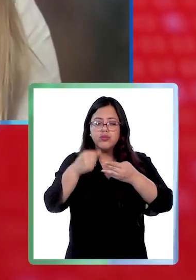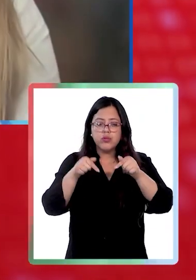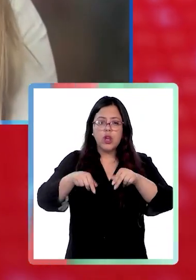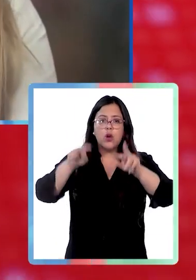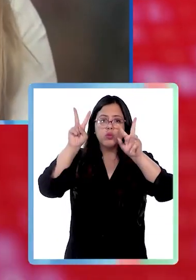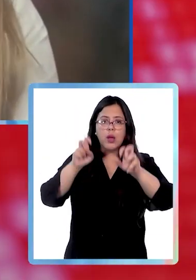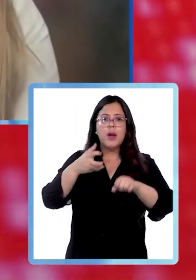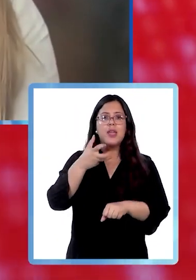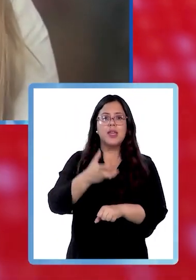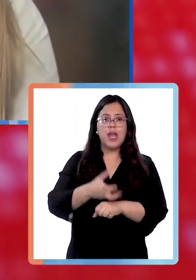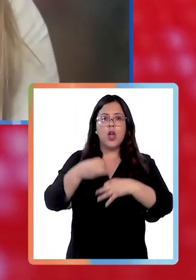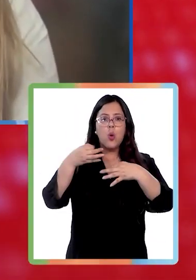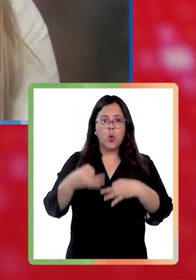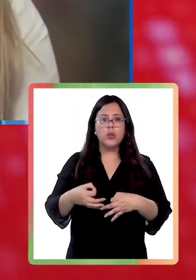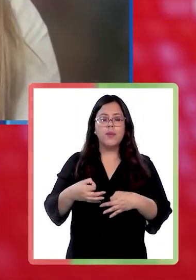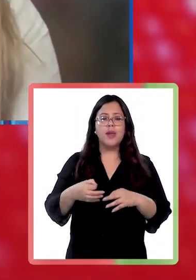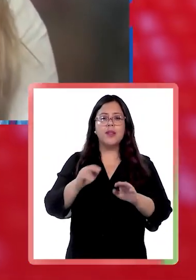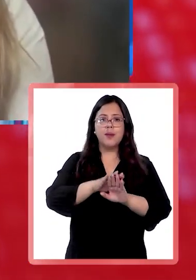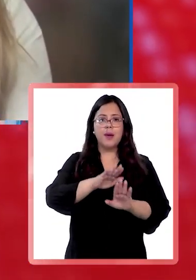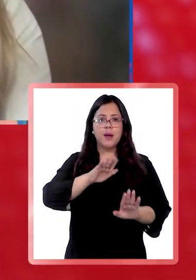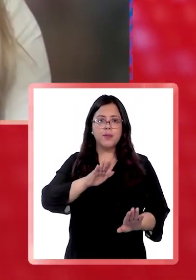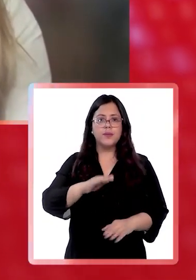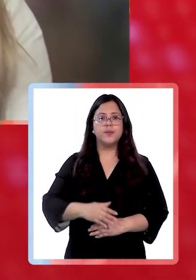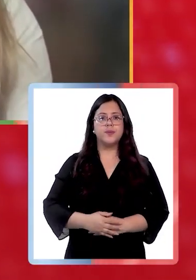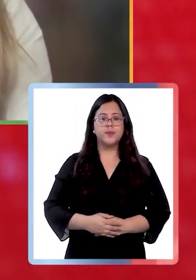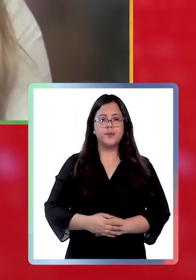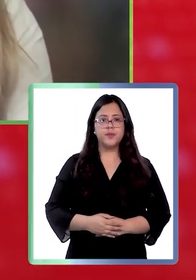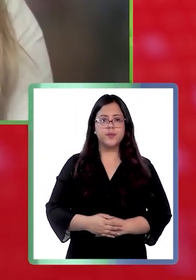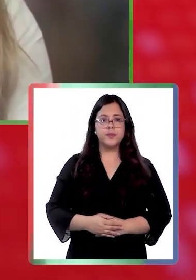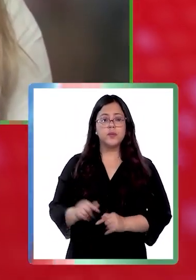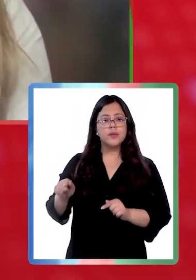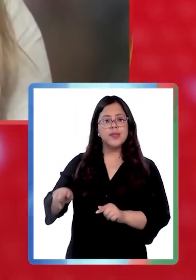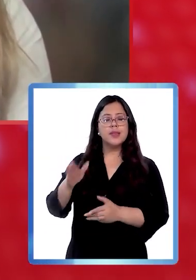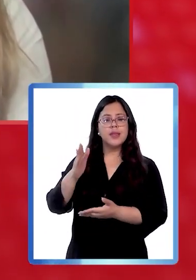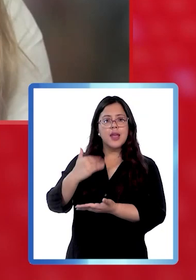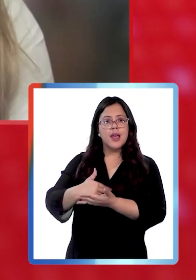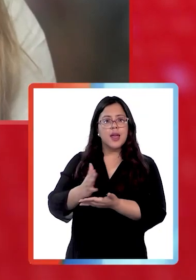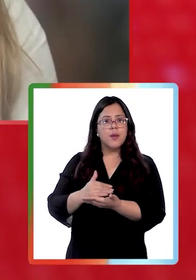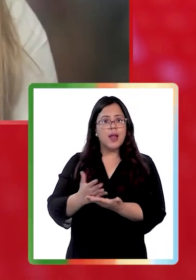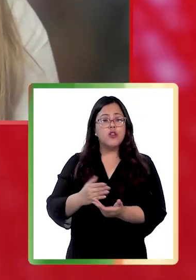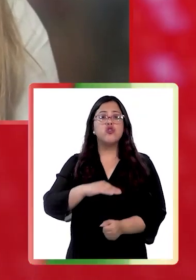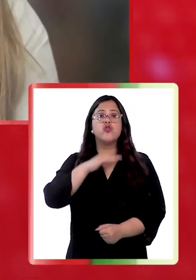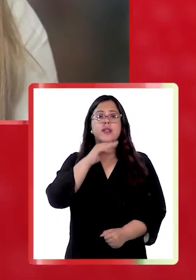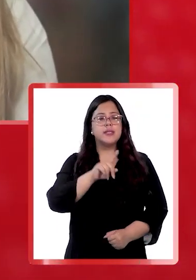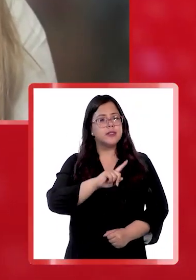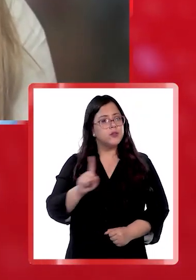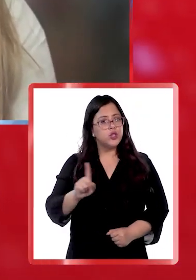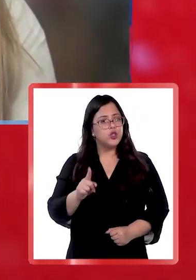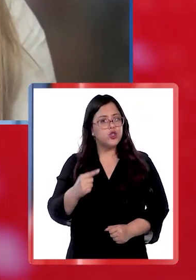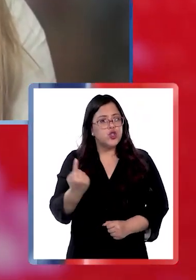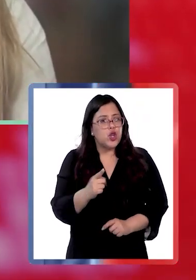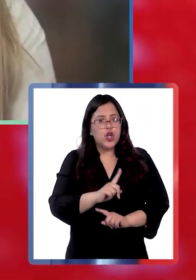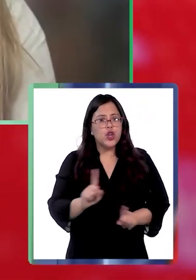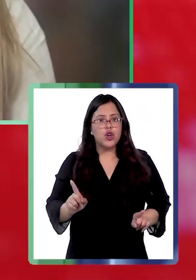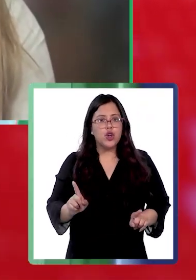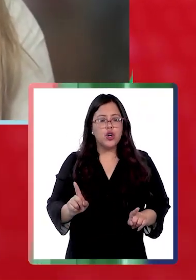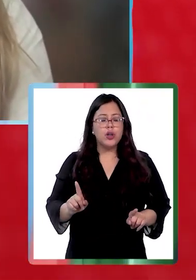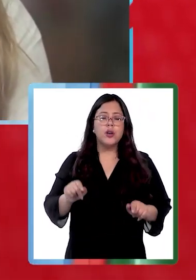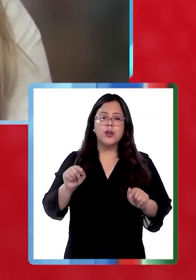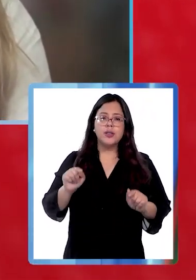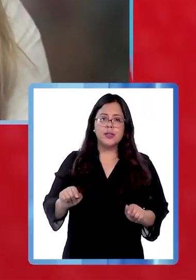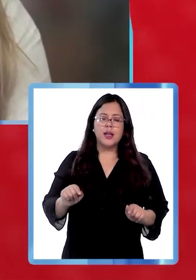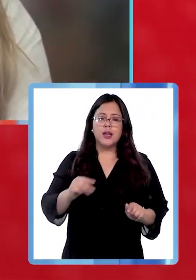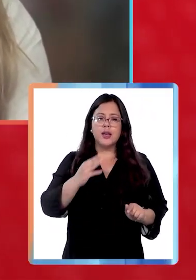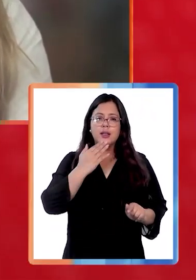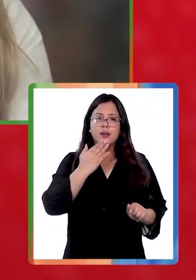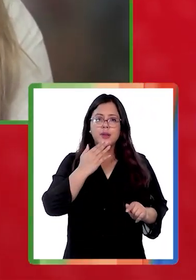anuales donde es uno de los temas que se abordan desde el punto de vista de prevención. Ahora, este plan no es suficiente tampoco por sí solo, o